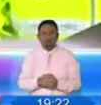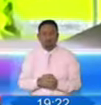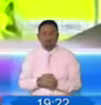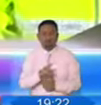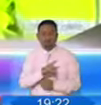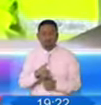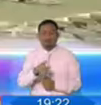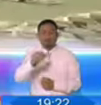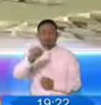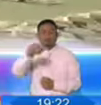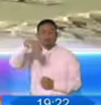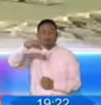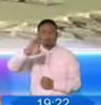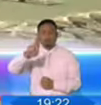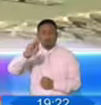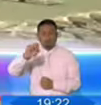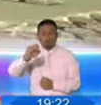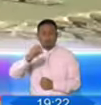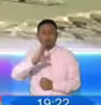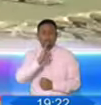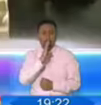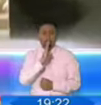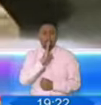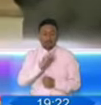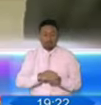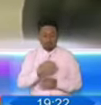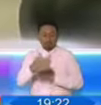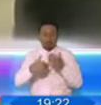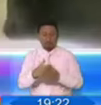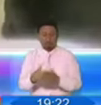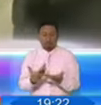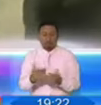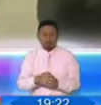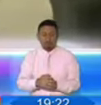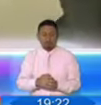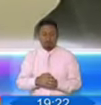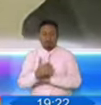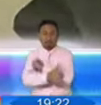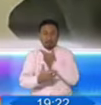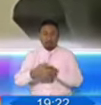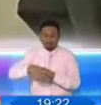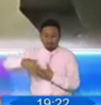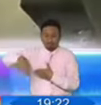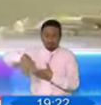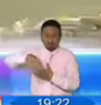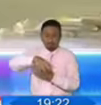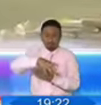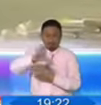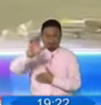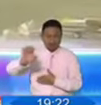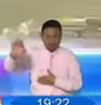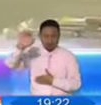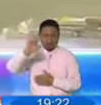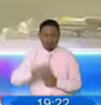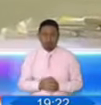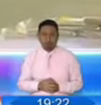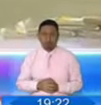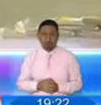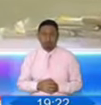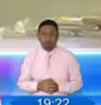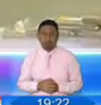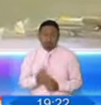puerto de Amberes, en Bélgica, para luego de esto ser distribuido por varios países de Europa. No descartamos que